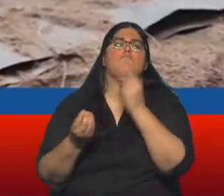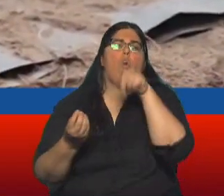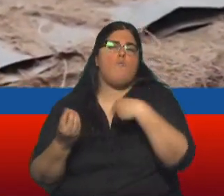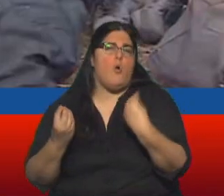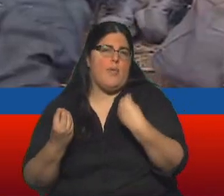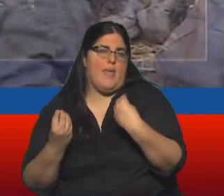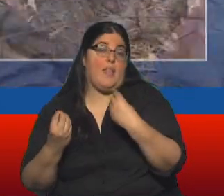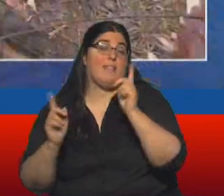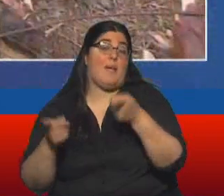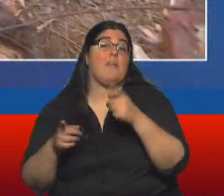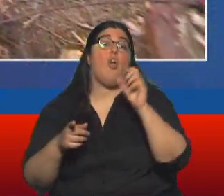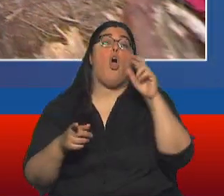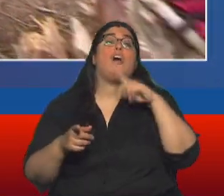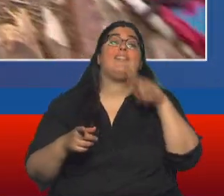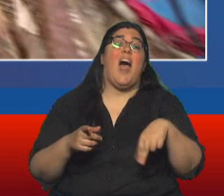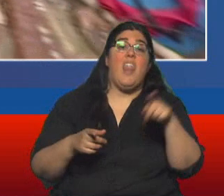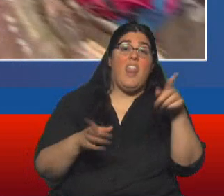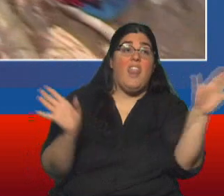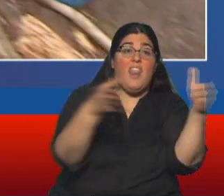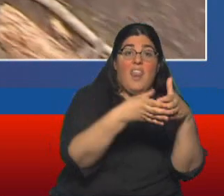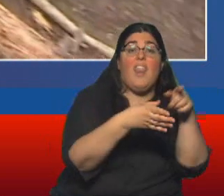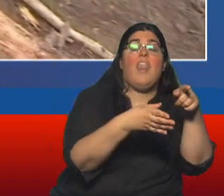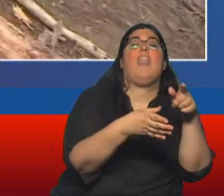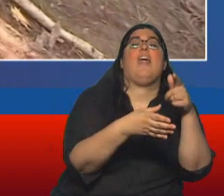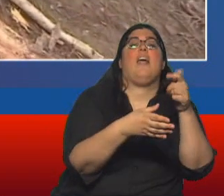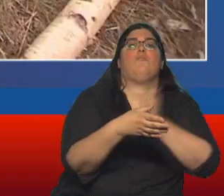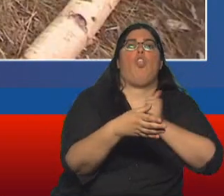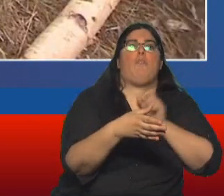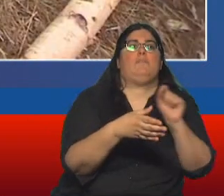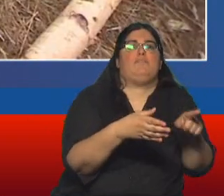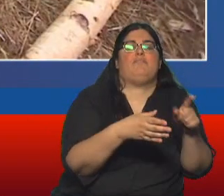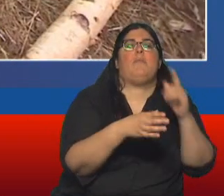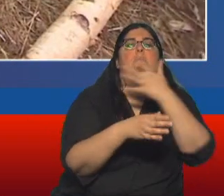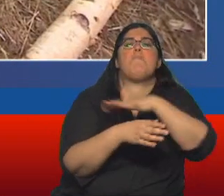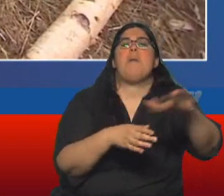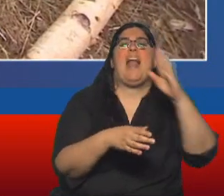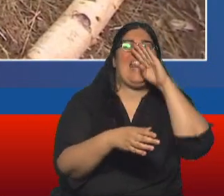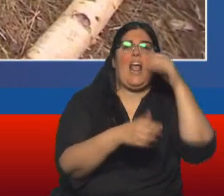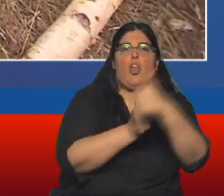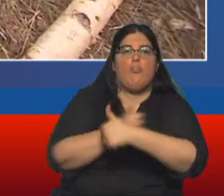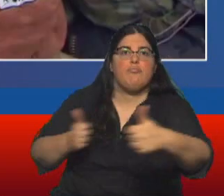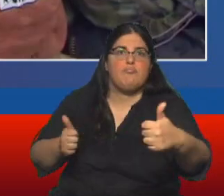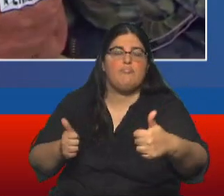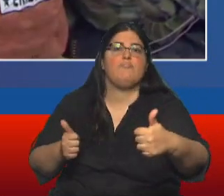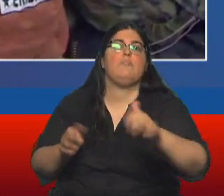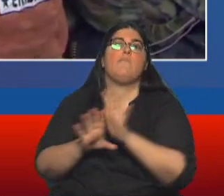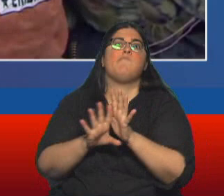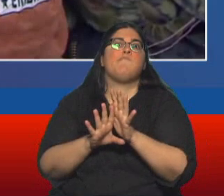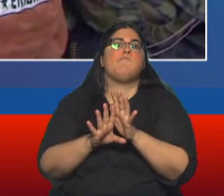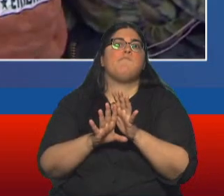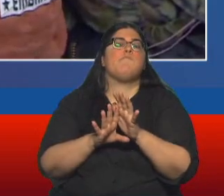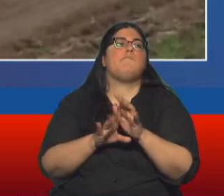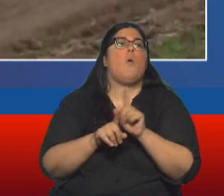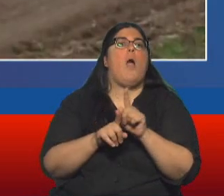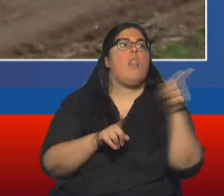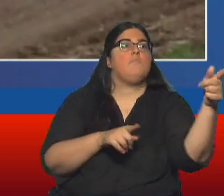de tropas de la OTAN en el Mar Negro. Sí. Entonces lo que termina pasando es que una acción responde a una represalia que es